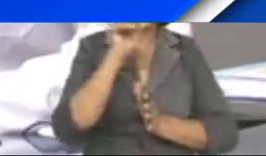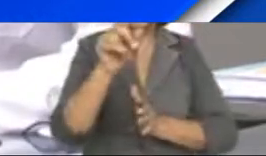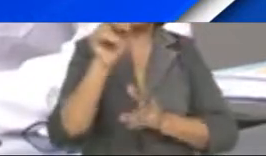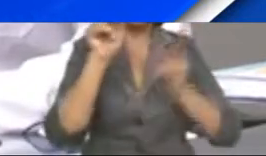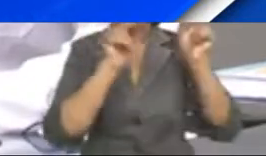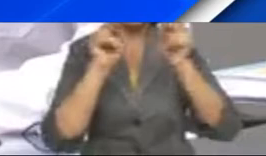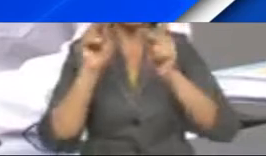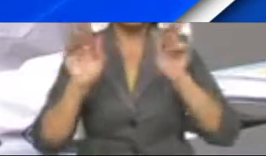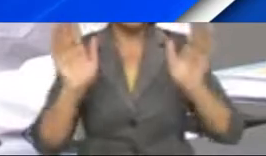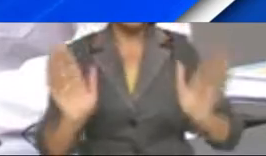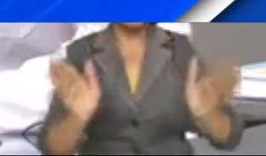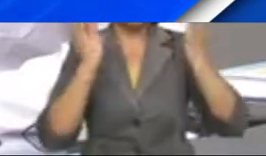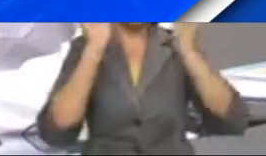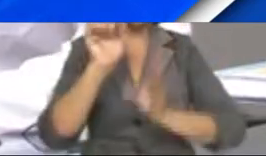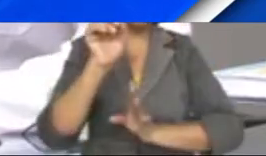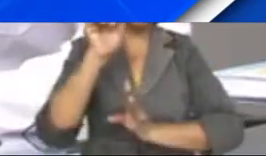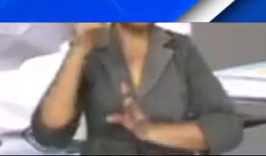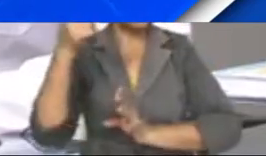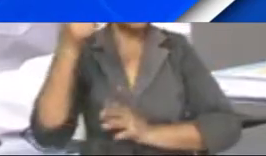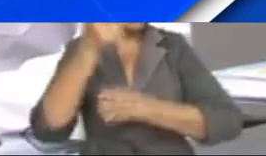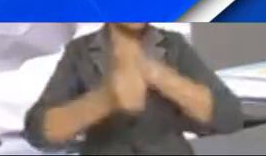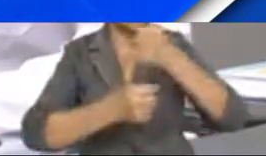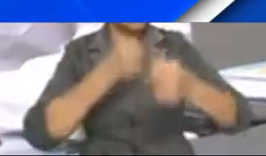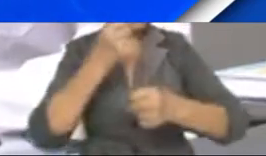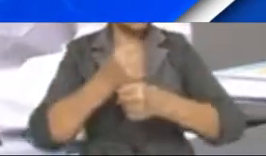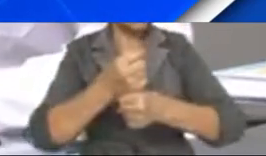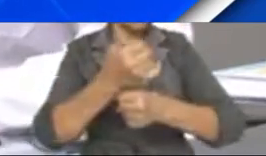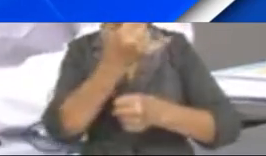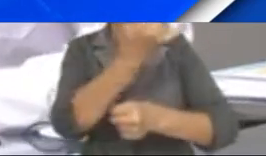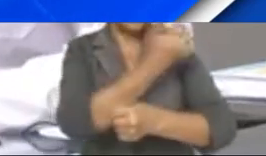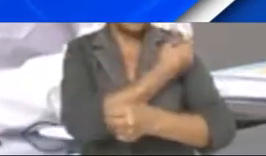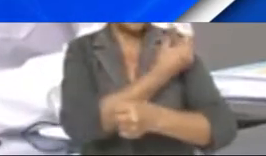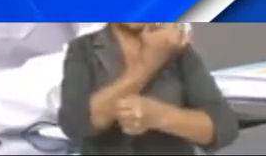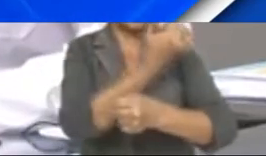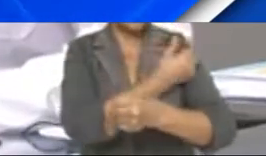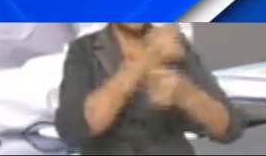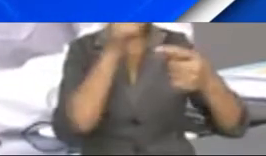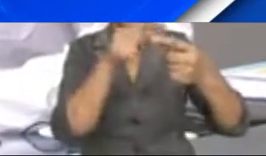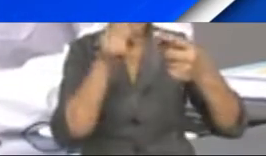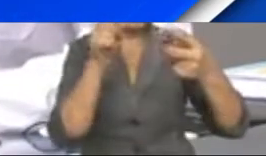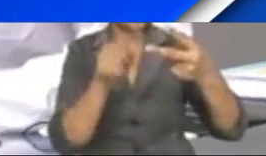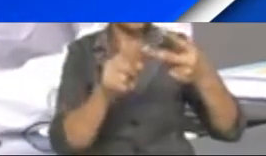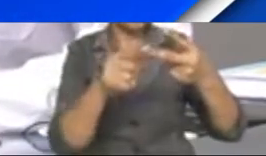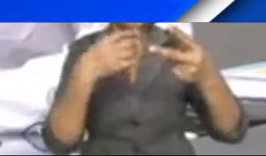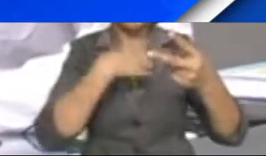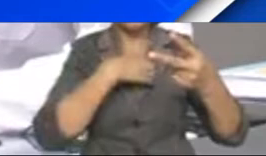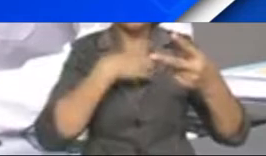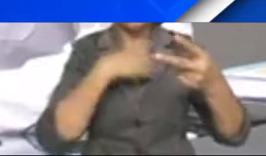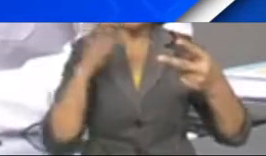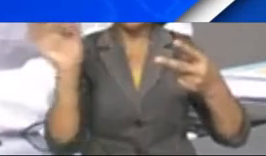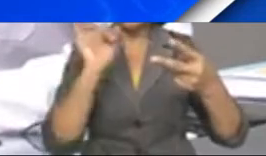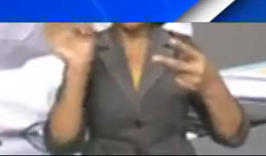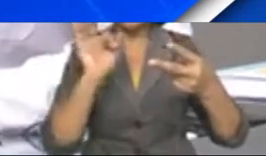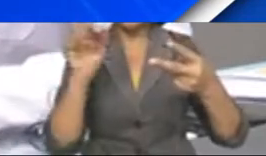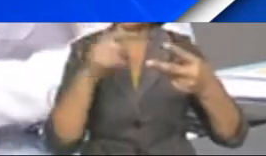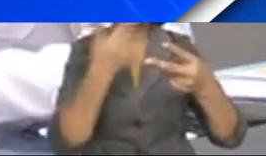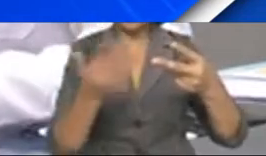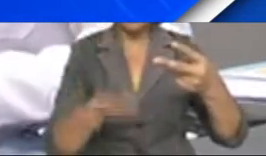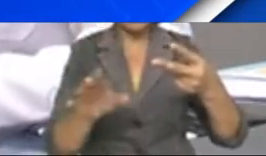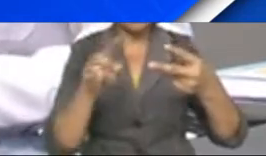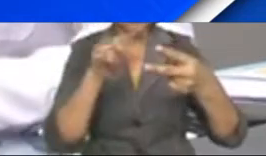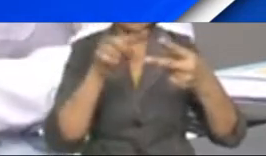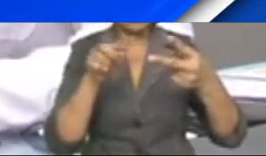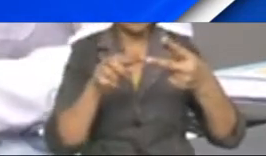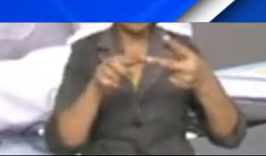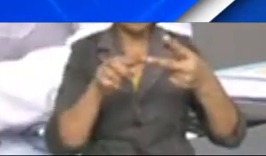personas mayores de 18 años que se vacunaron con sus dos dosis, depende del tipo de vacuna, y ya completaron, ya tenían su